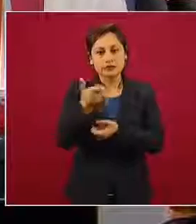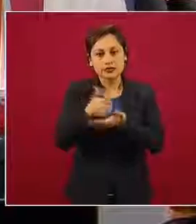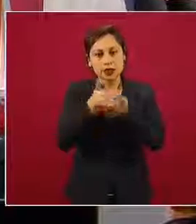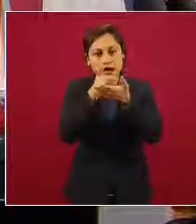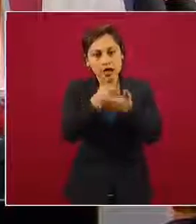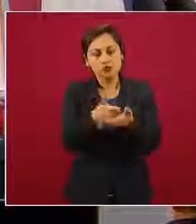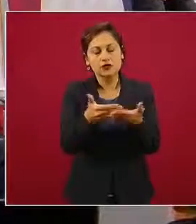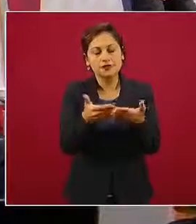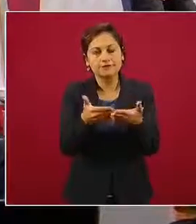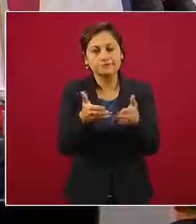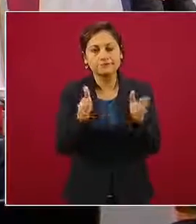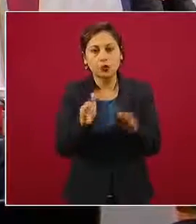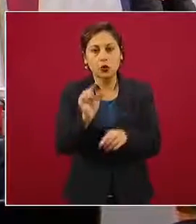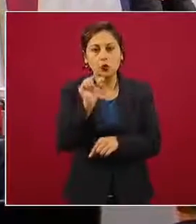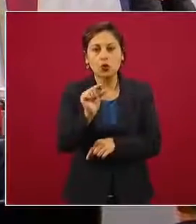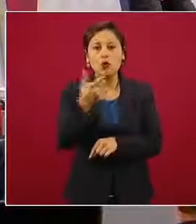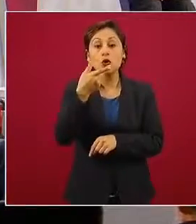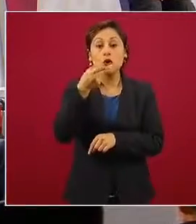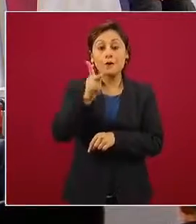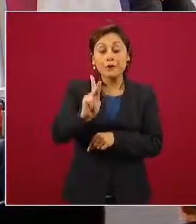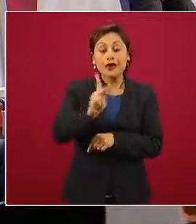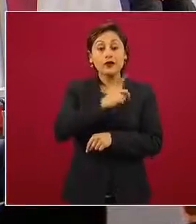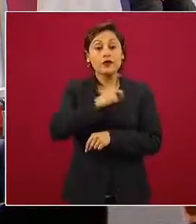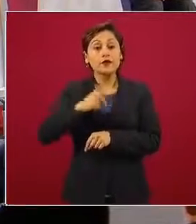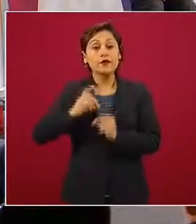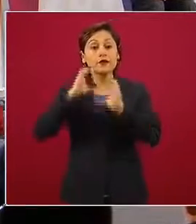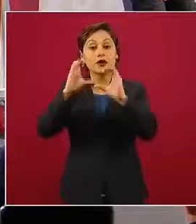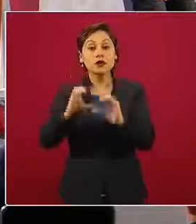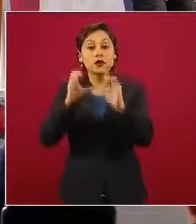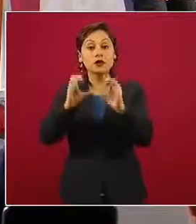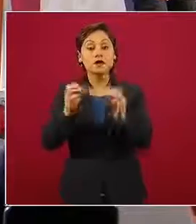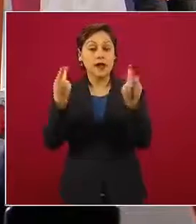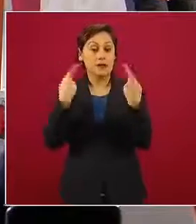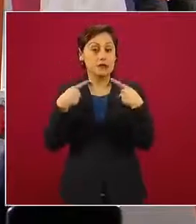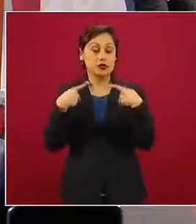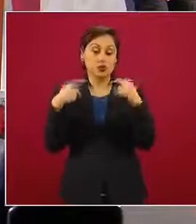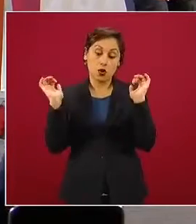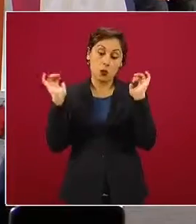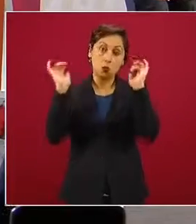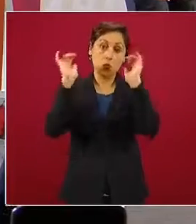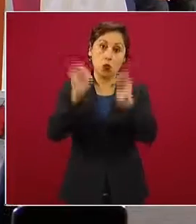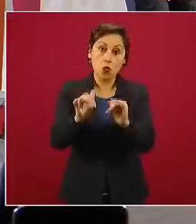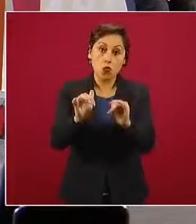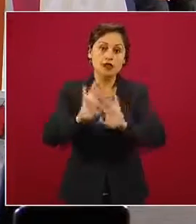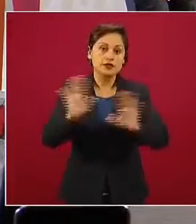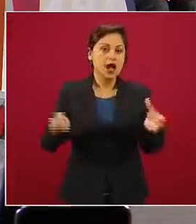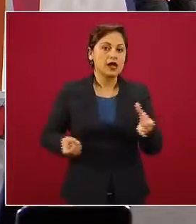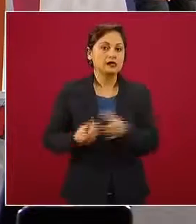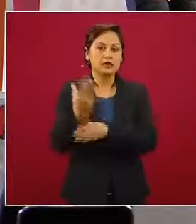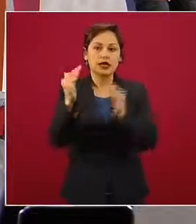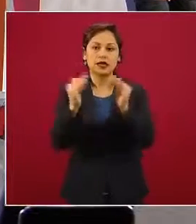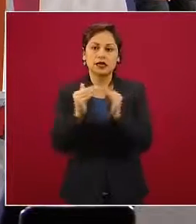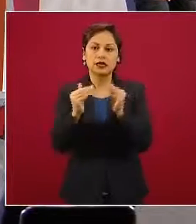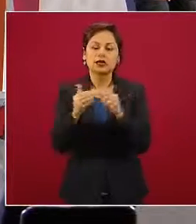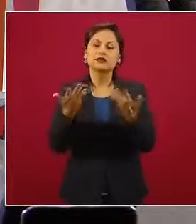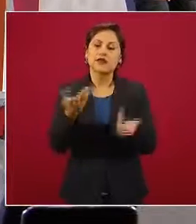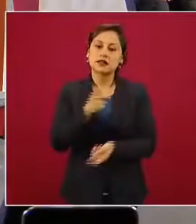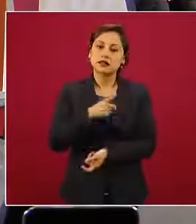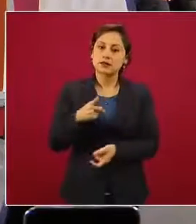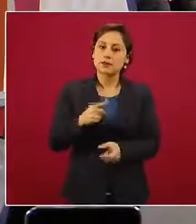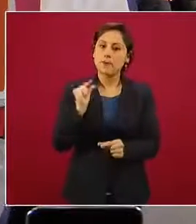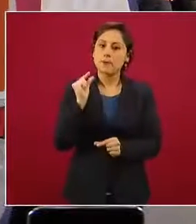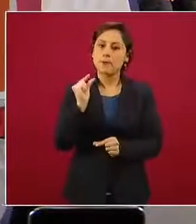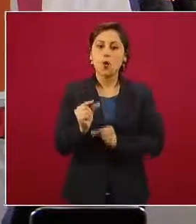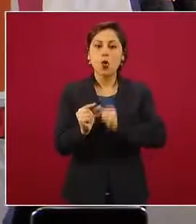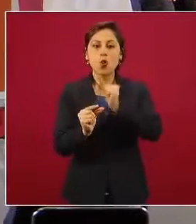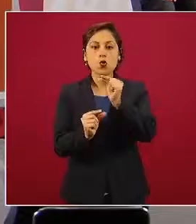lado, cuidando que la cantidad de personas que se integran al espacio público sea muy, muy controlada.